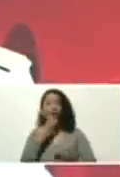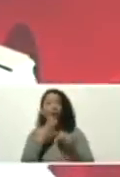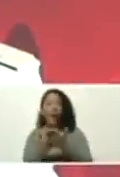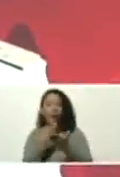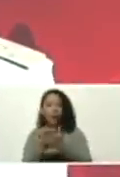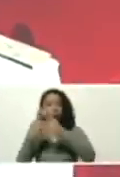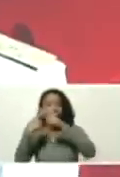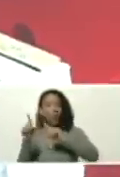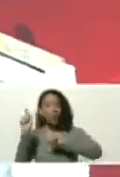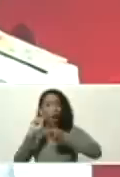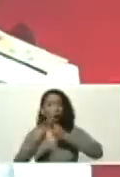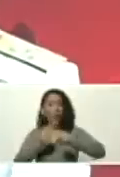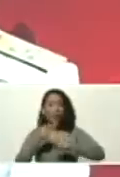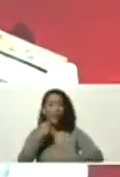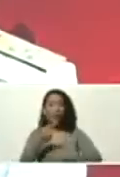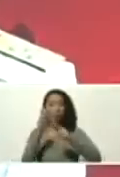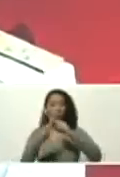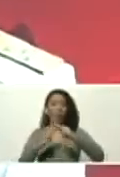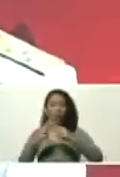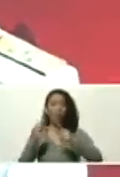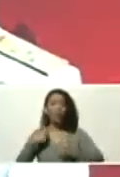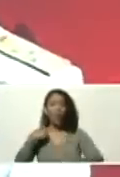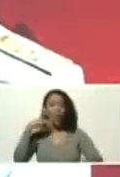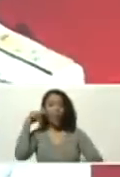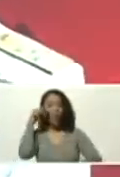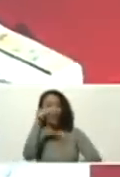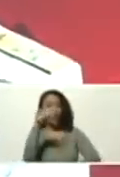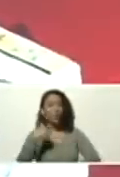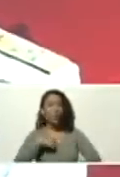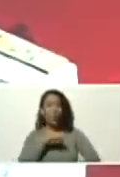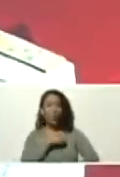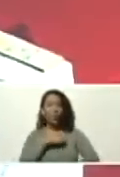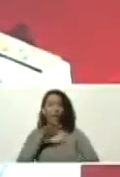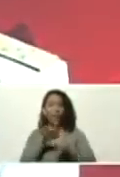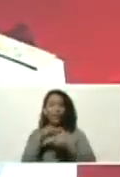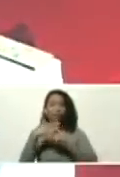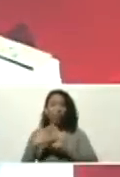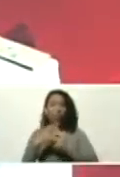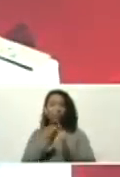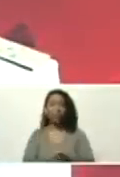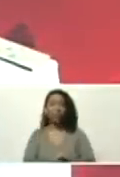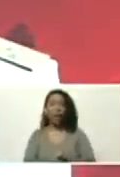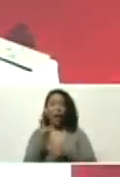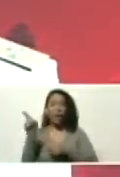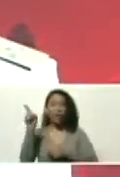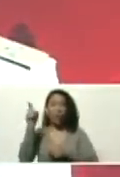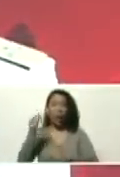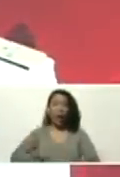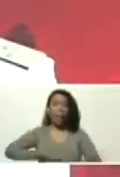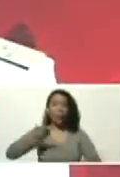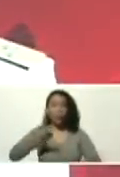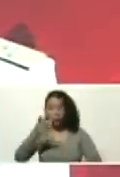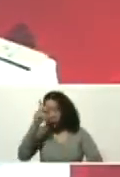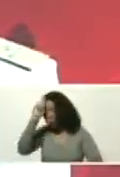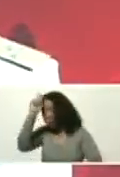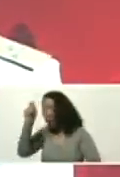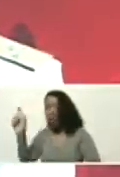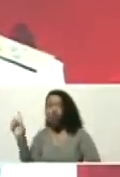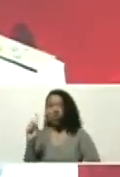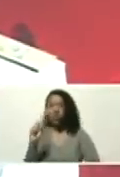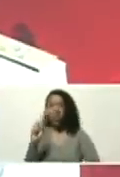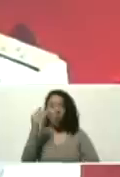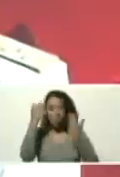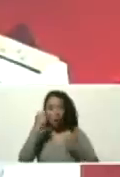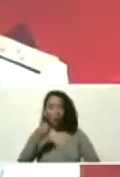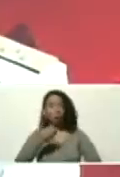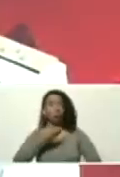decirle al universo: me doy cuenta de que nuestras circunstancias son el fruto de reconocer que no somos